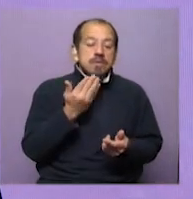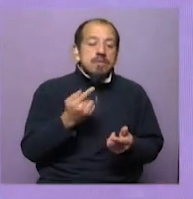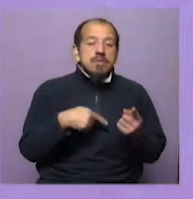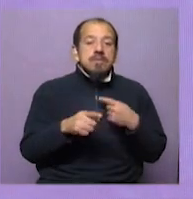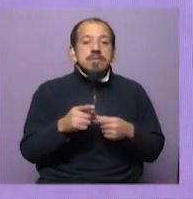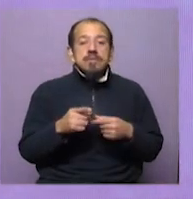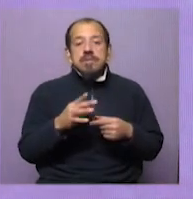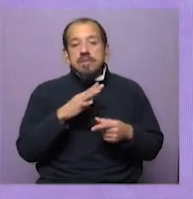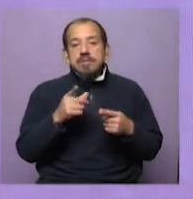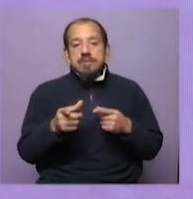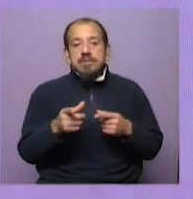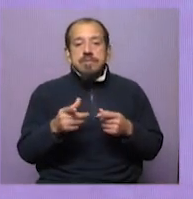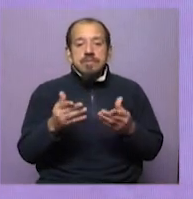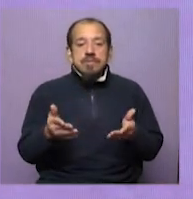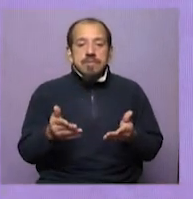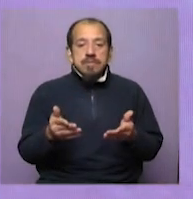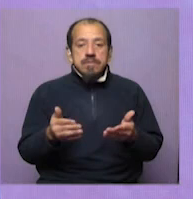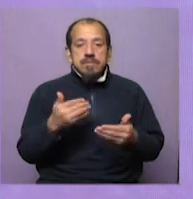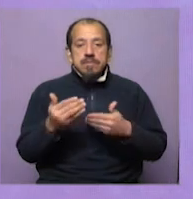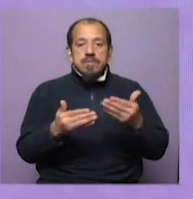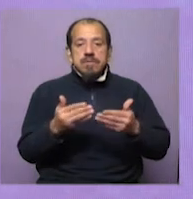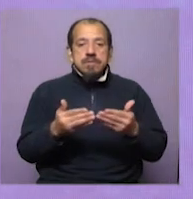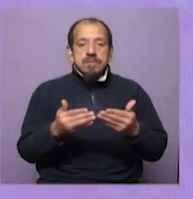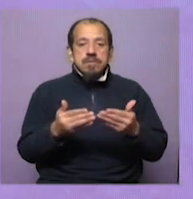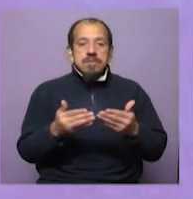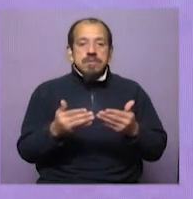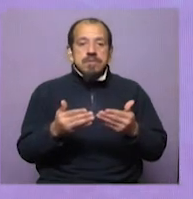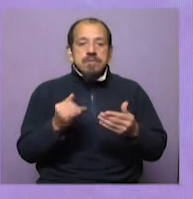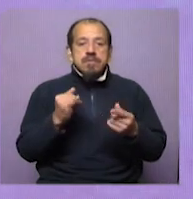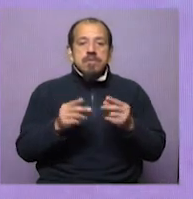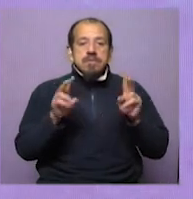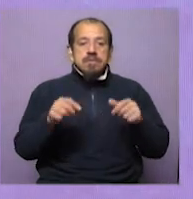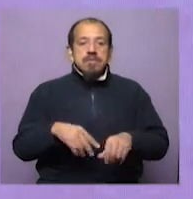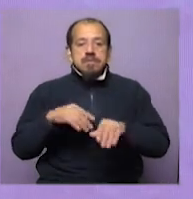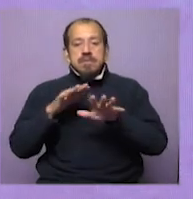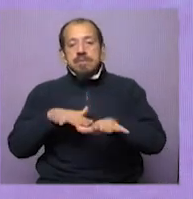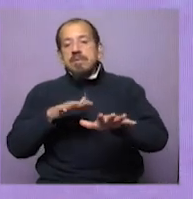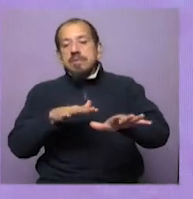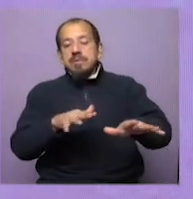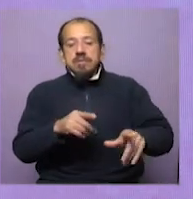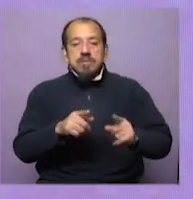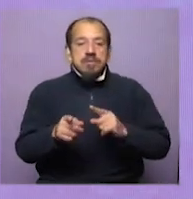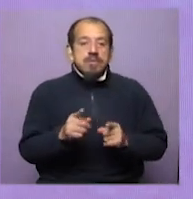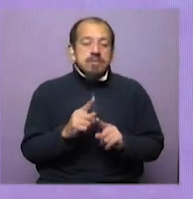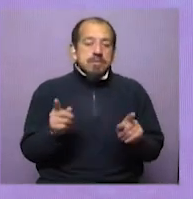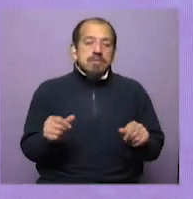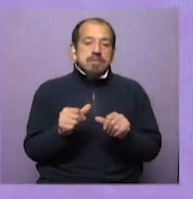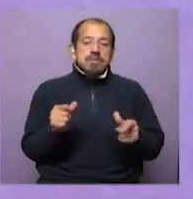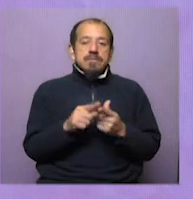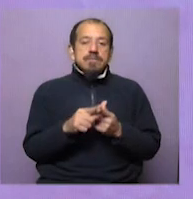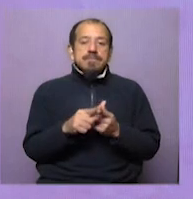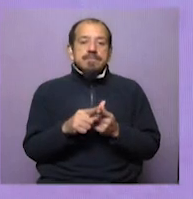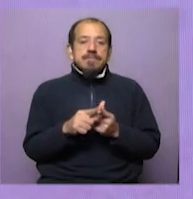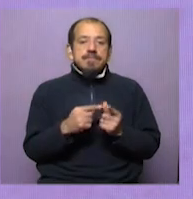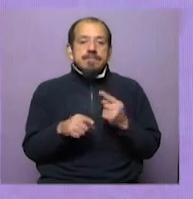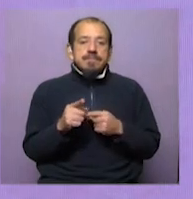¿no? Que estaba ahí, y ahí fue, Chavi, es verdad, ¿no? El tema de la migración no era algo que se había abordado, bueno. Y eso